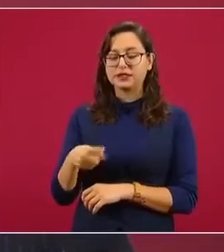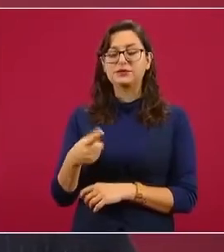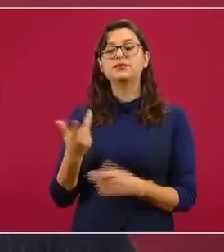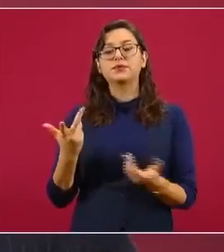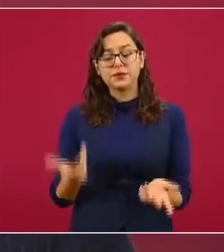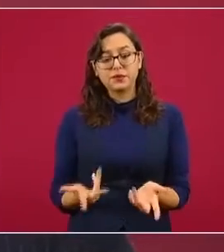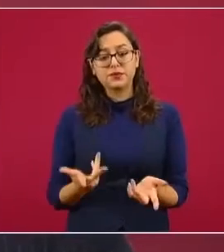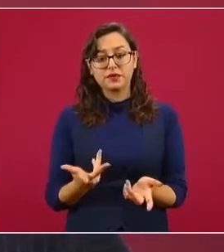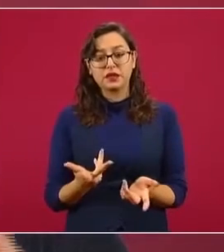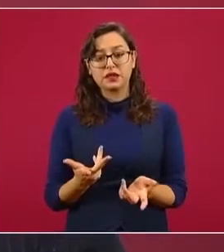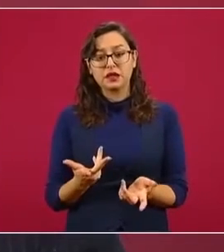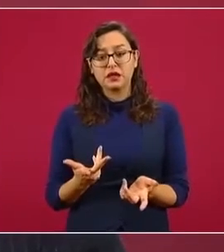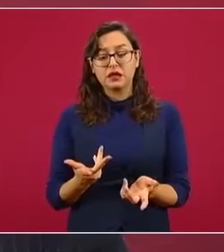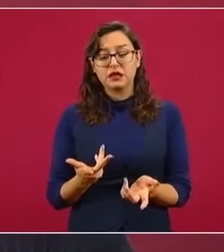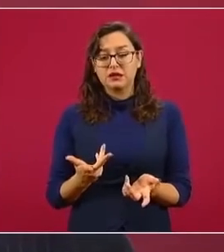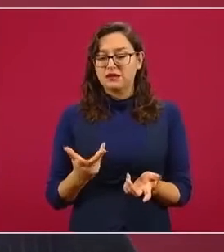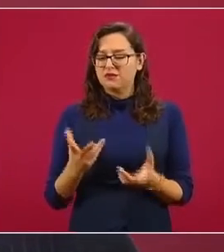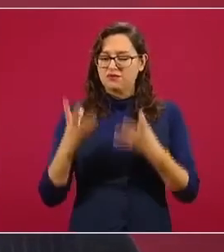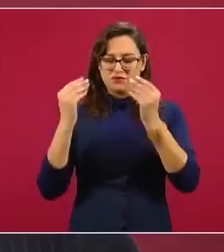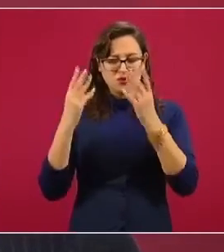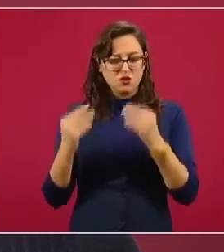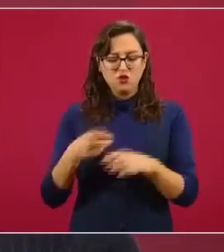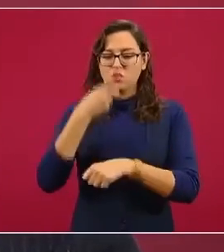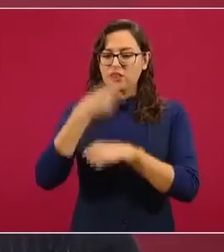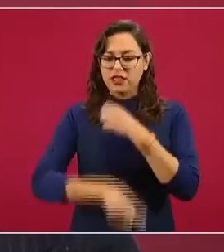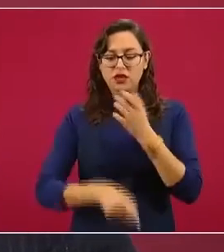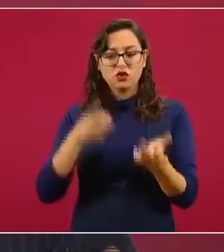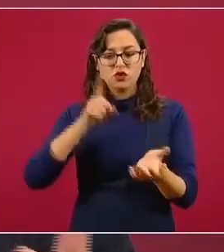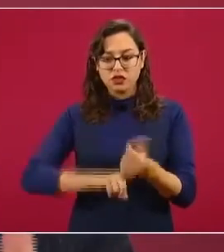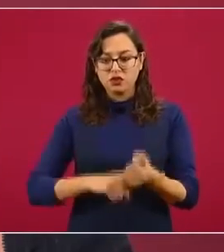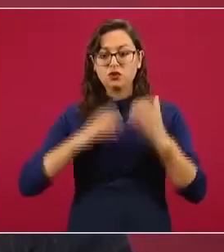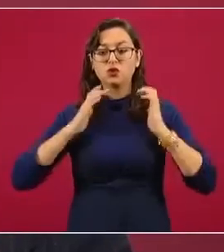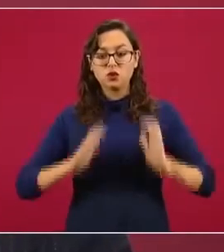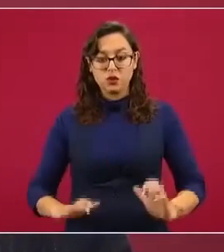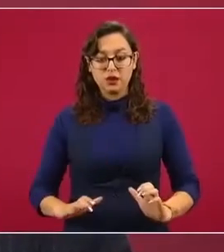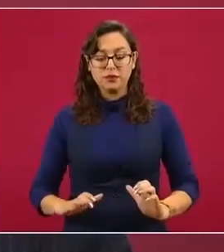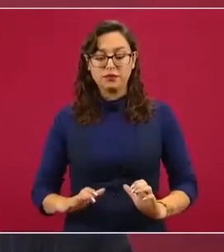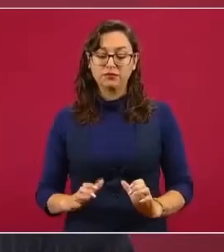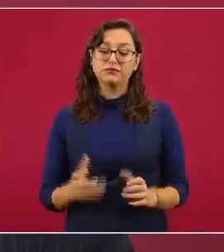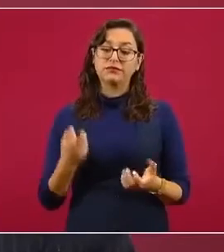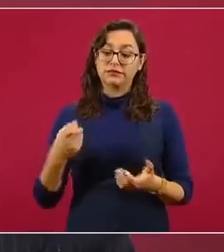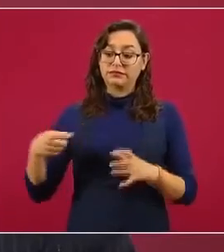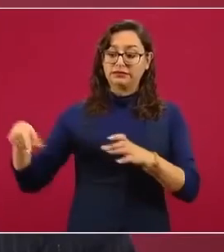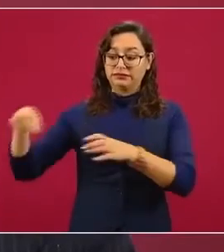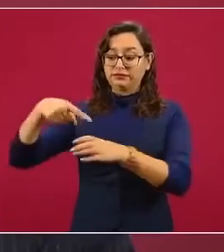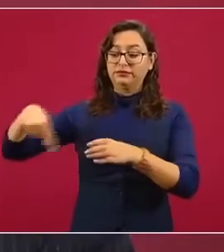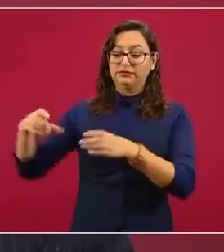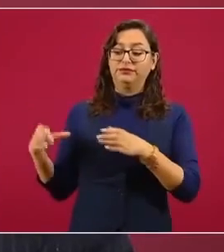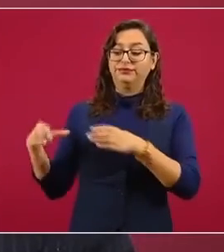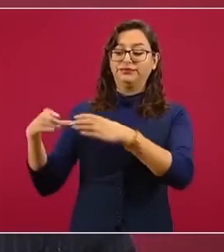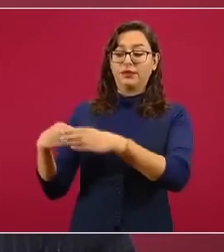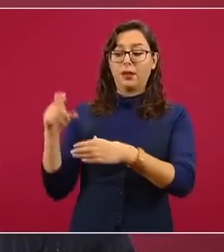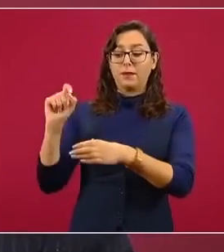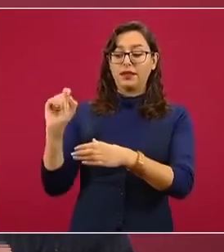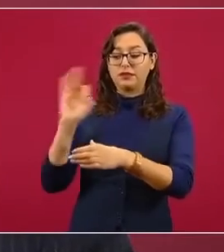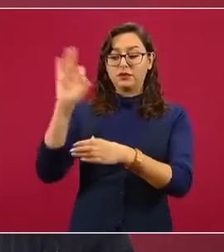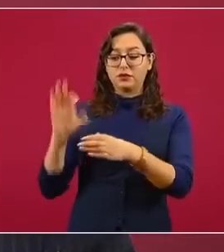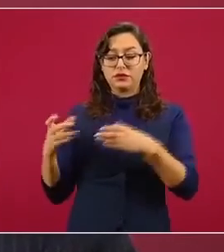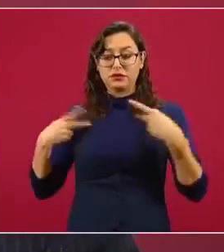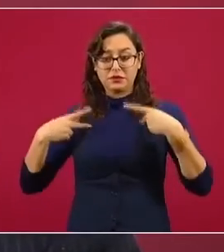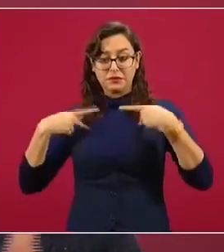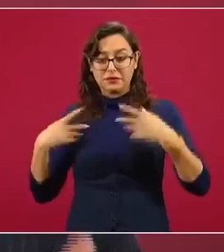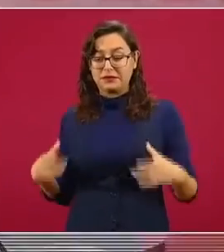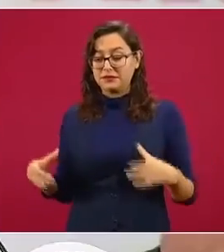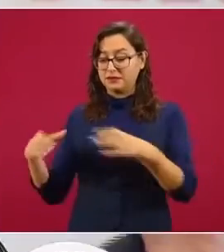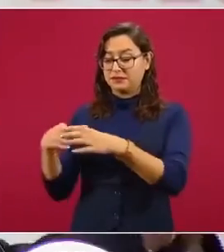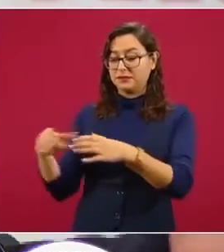y causa innumerables afectaciones a la salud. En esas personas, la posibilidad,